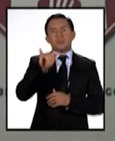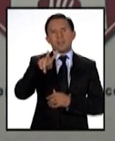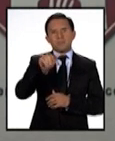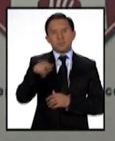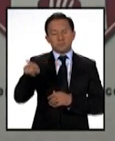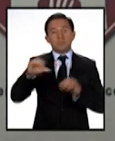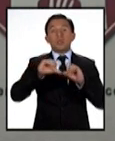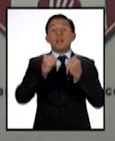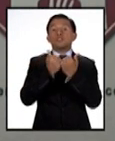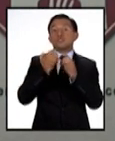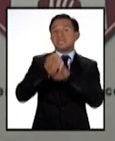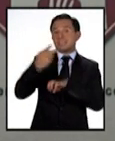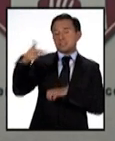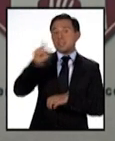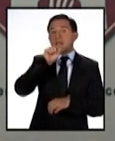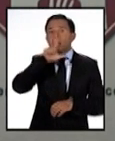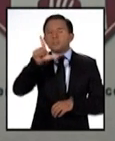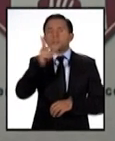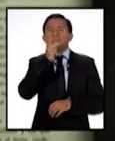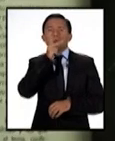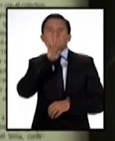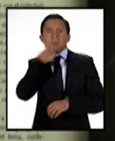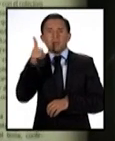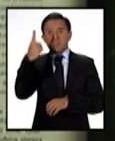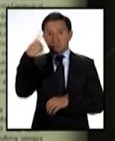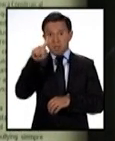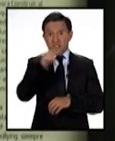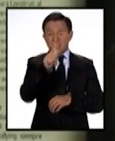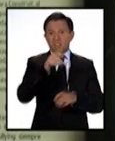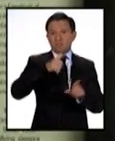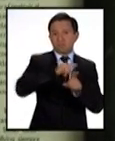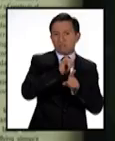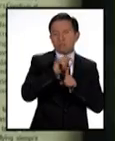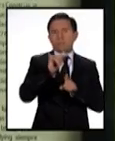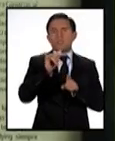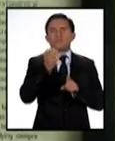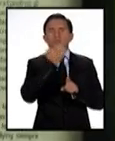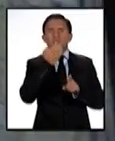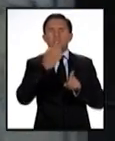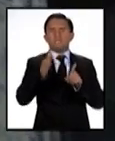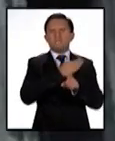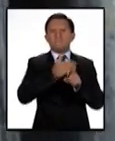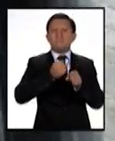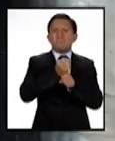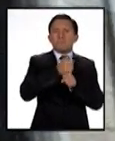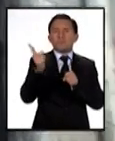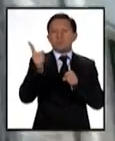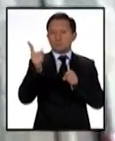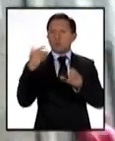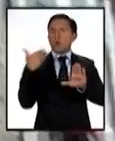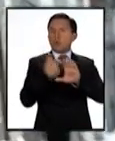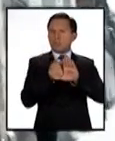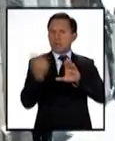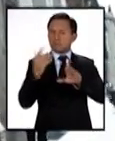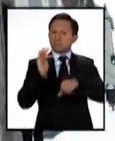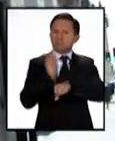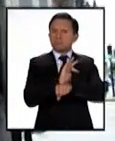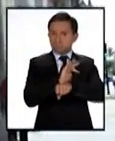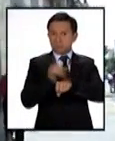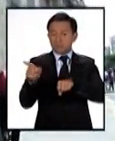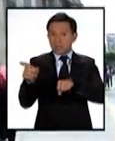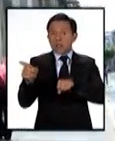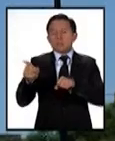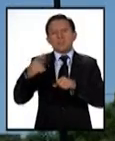Familia en contra de la Violencia y el Acoso Escolar, organización social, cuyo trabajo fue fundamental para lograr cambios en la